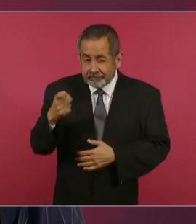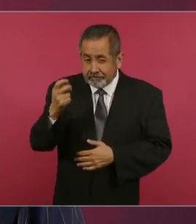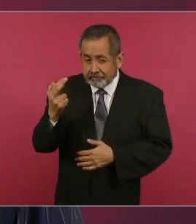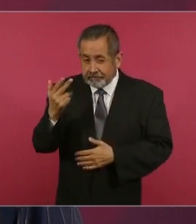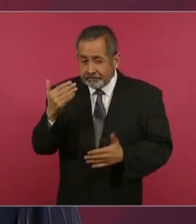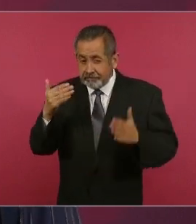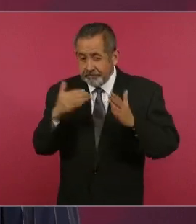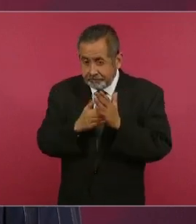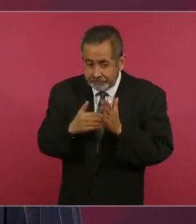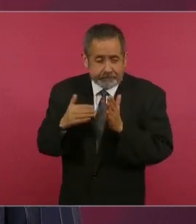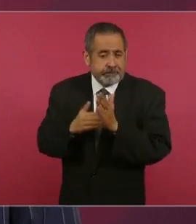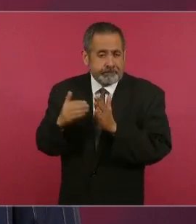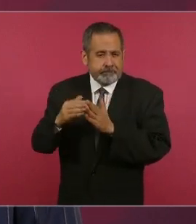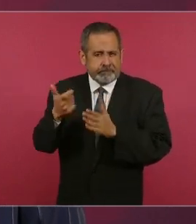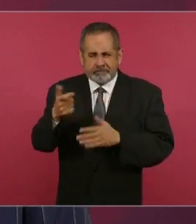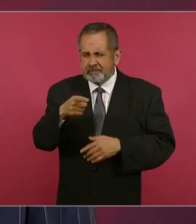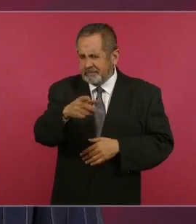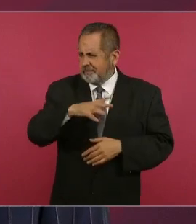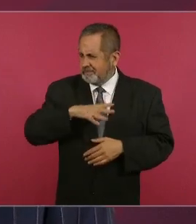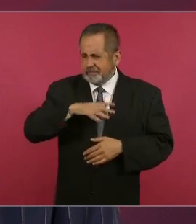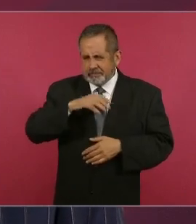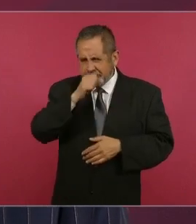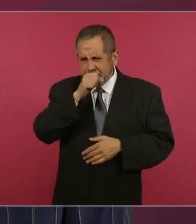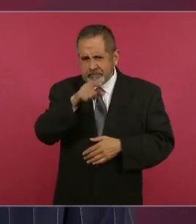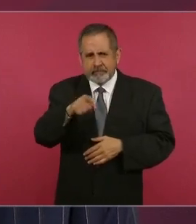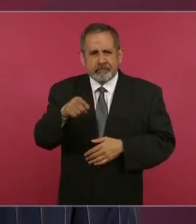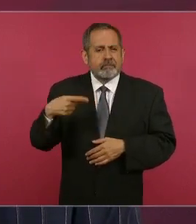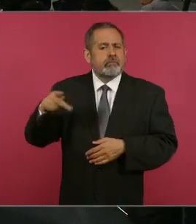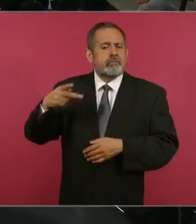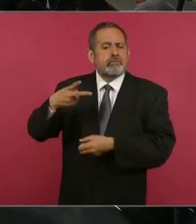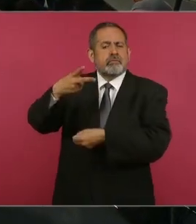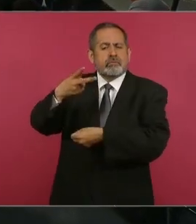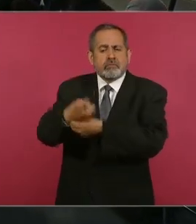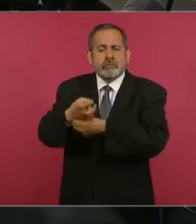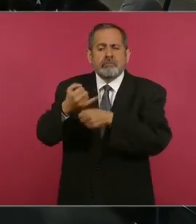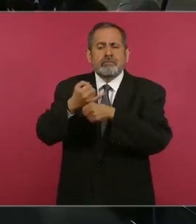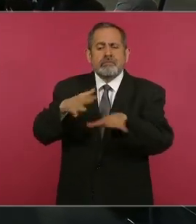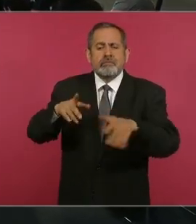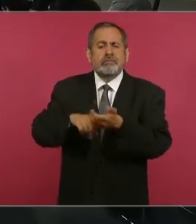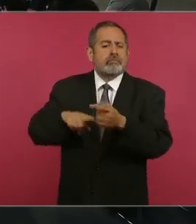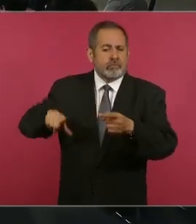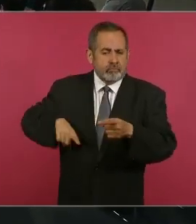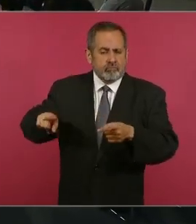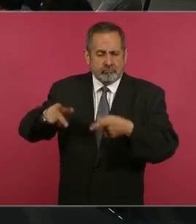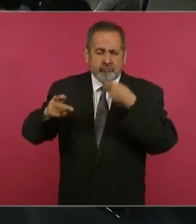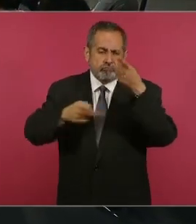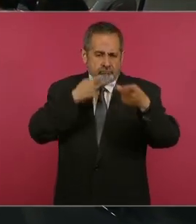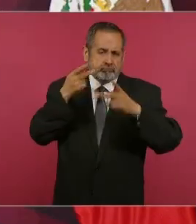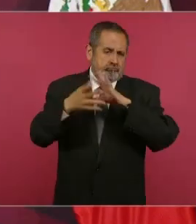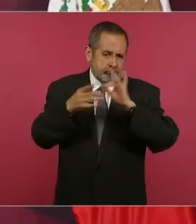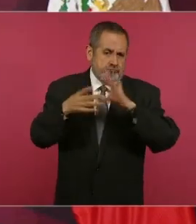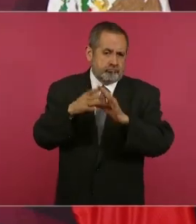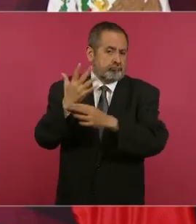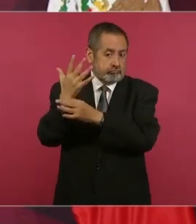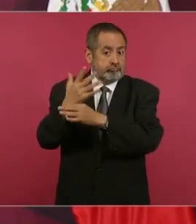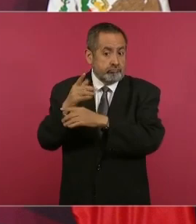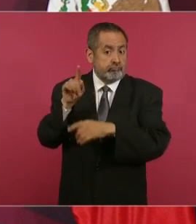125 mil millones, está en su segundo informe de gobierno,